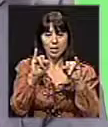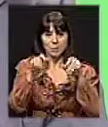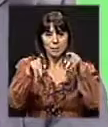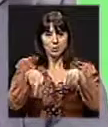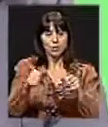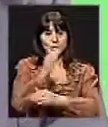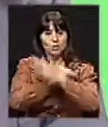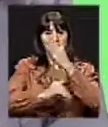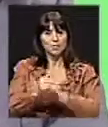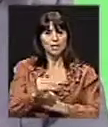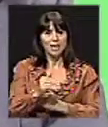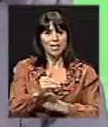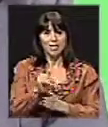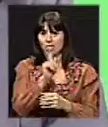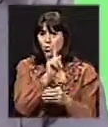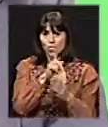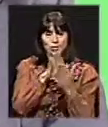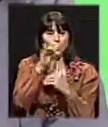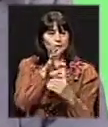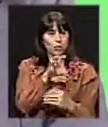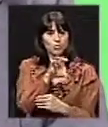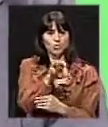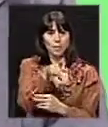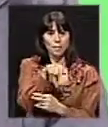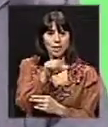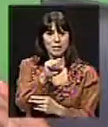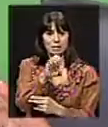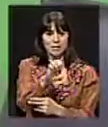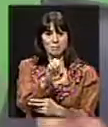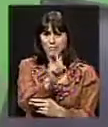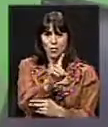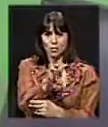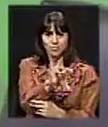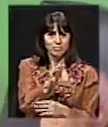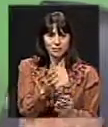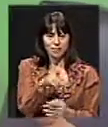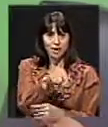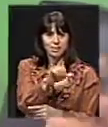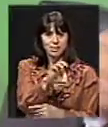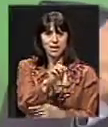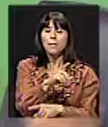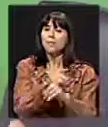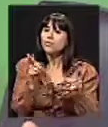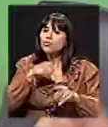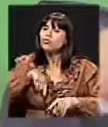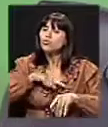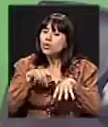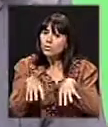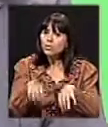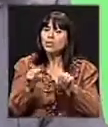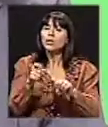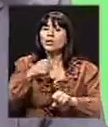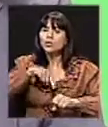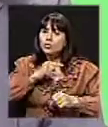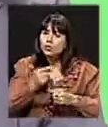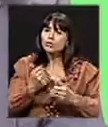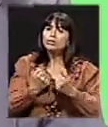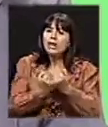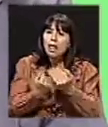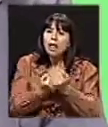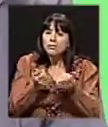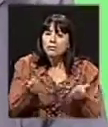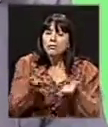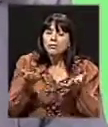con discapacidad no es ni del PACE. No es ni del PACE. Y evidentemente nosotros lo hemos asumido y lo hemos llevado y queremos